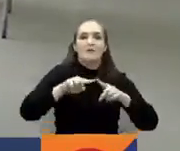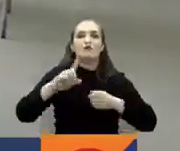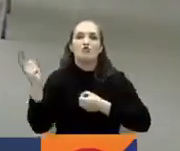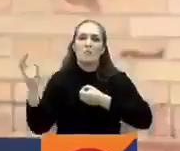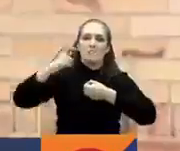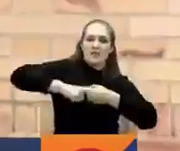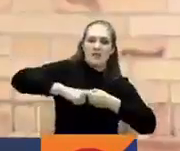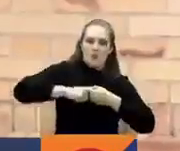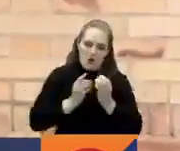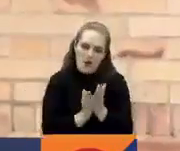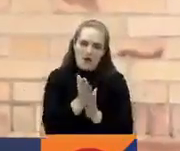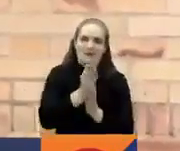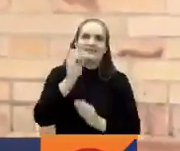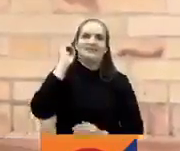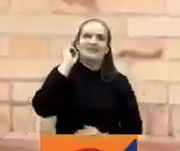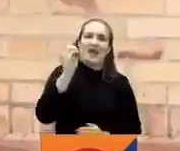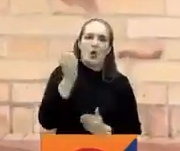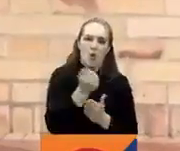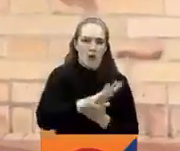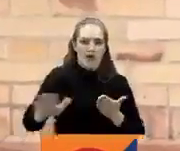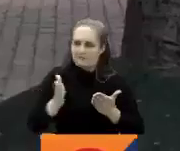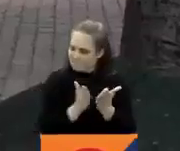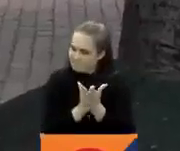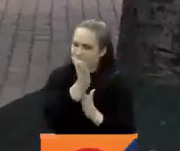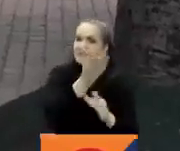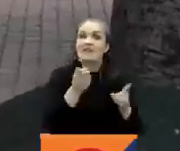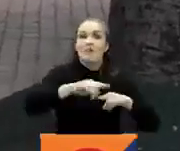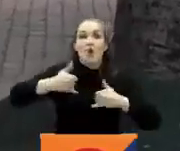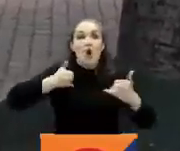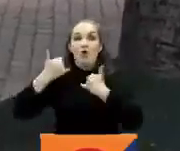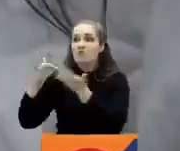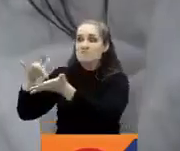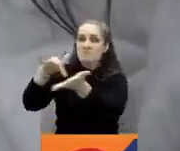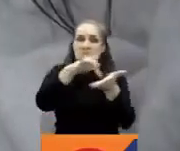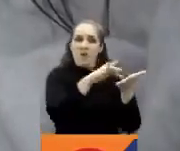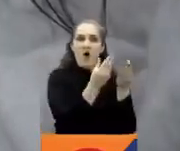de Estado permanente y para que los jóvenes hagan parte de las diferentes instancias de los consejos de planeación.